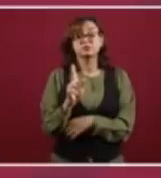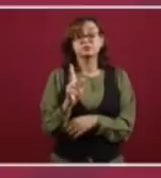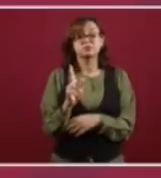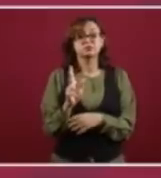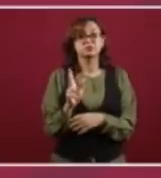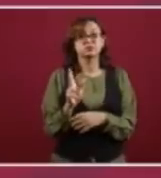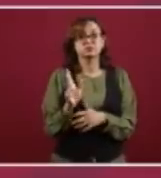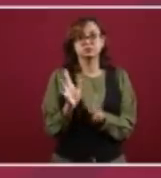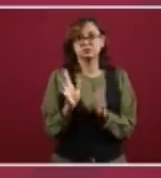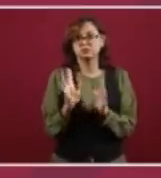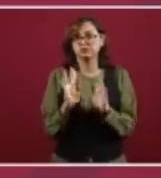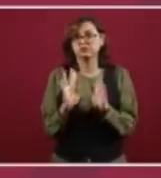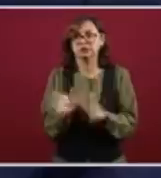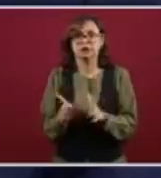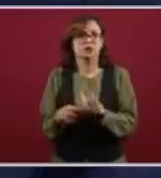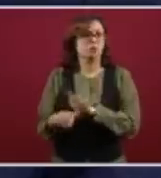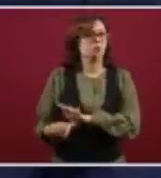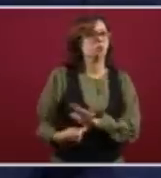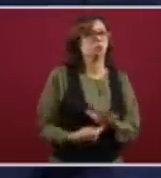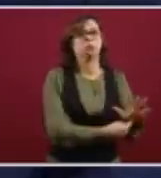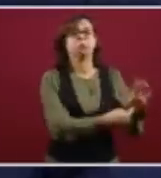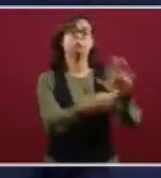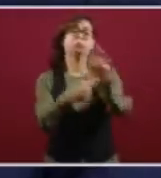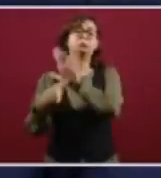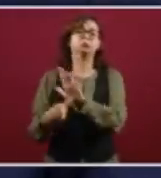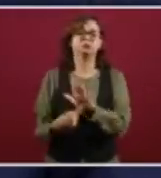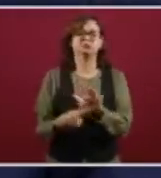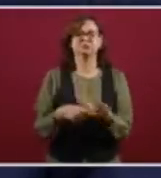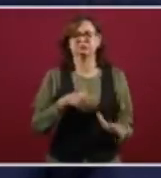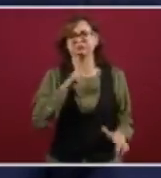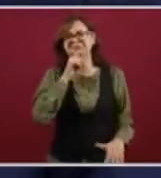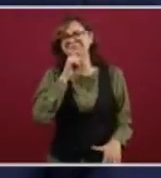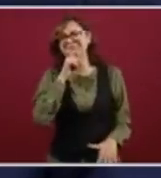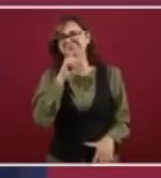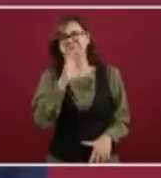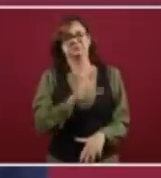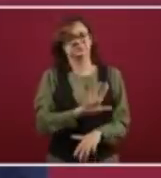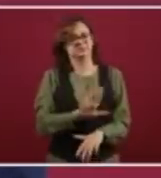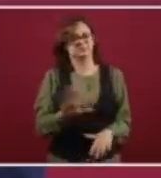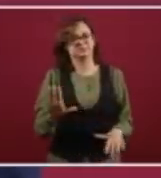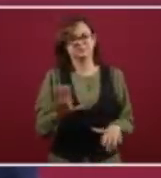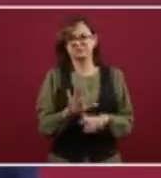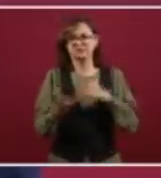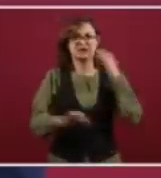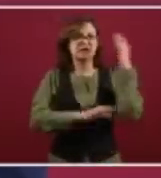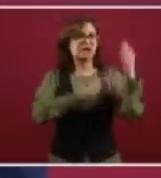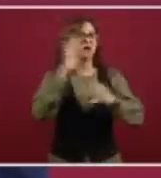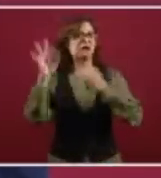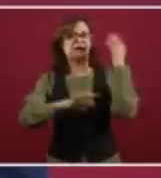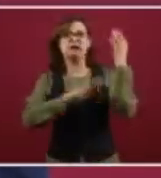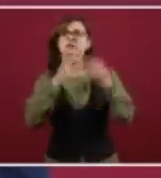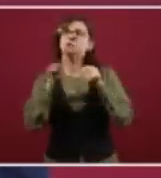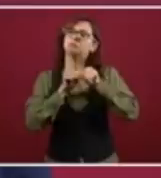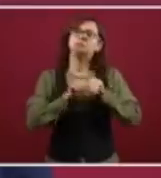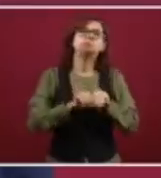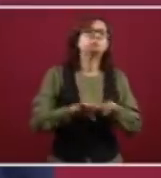exhibir a nadie, o sea, la propaganda,